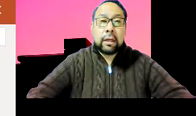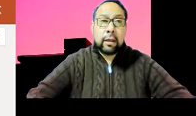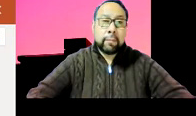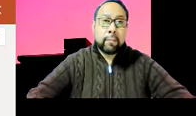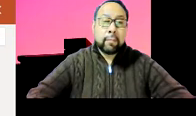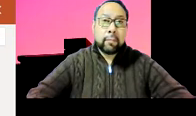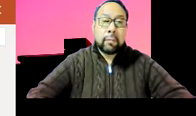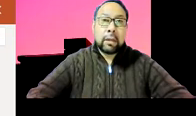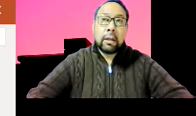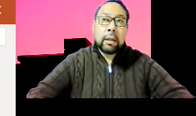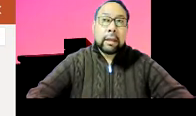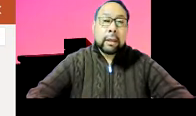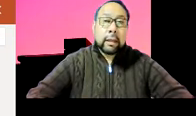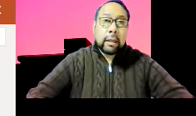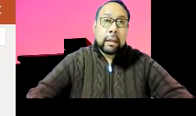nos dice